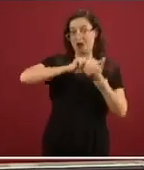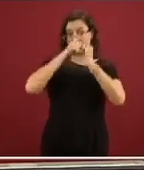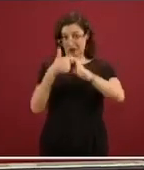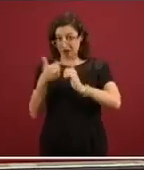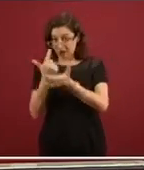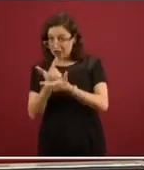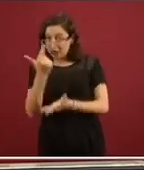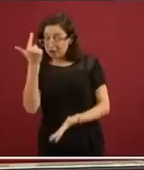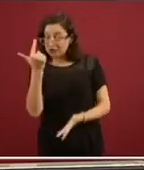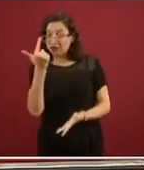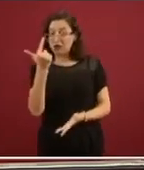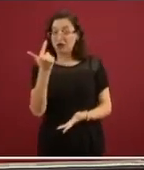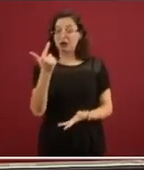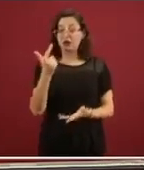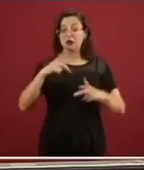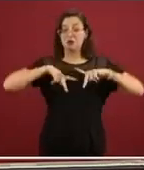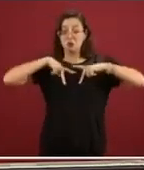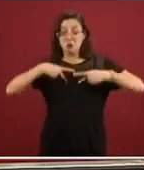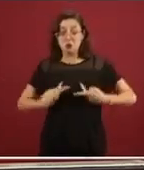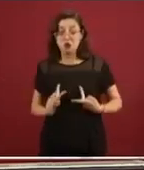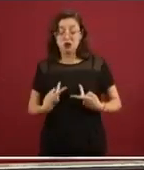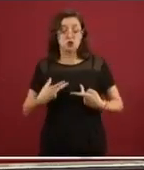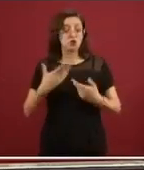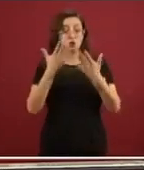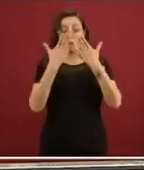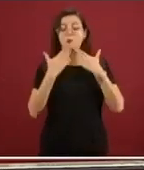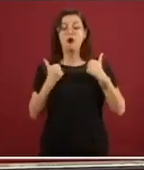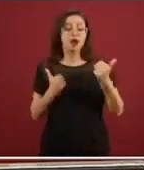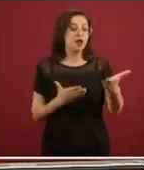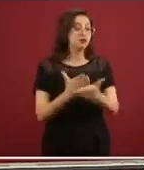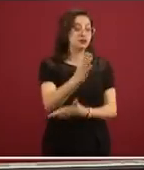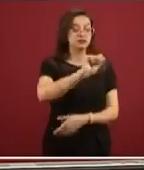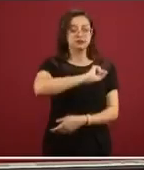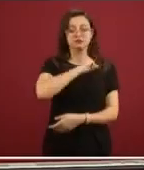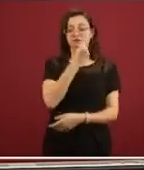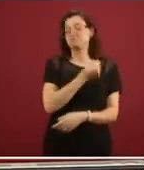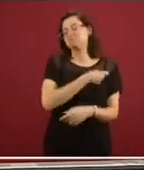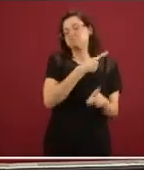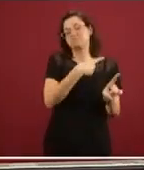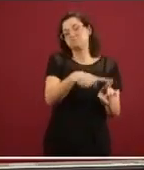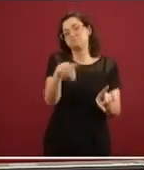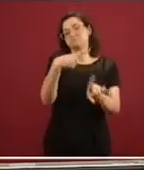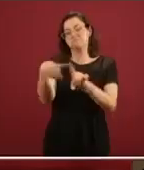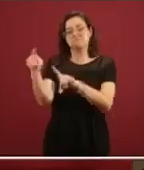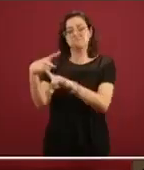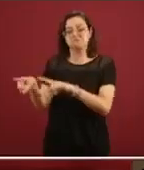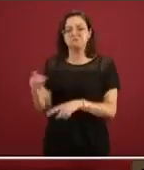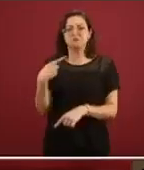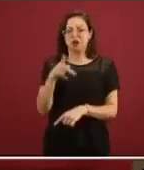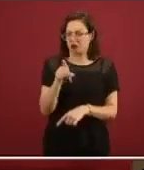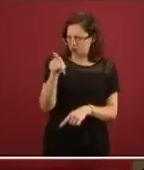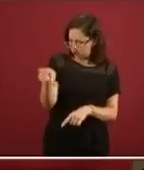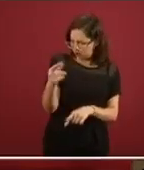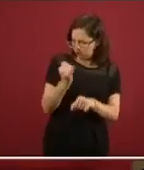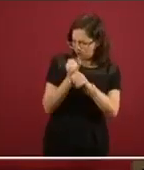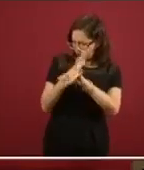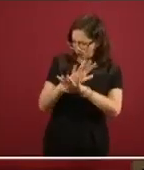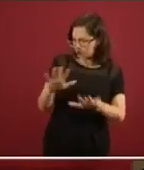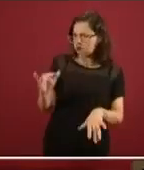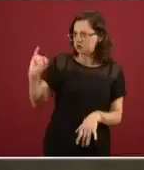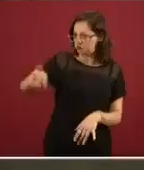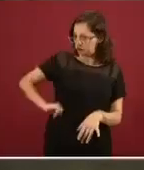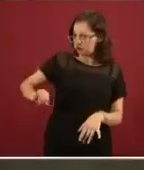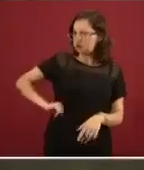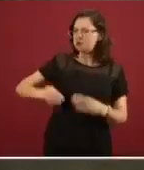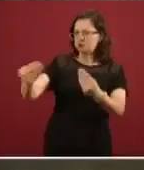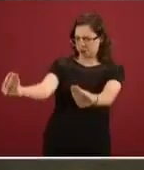complicarse, vulnerabilidad a no tener acceso a los servicios de salud, etcétera, ¿no? Pero me interesaría conocer el estudio si me lo